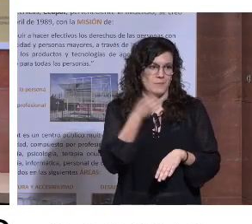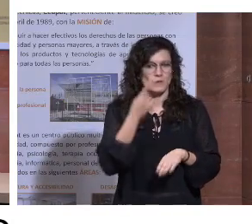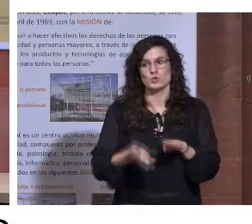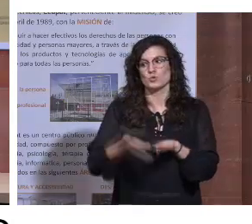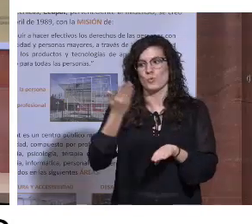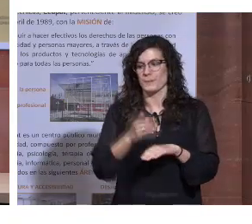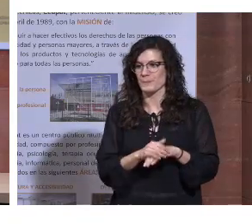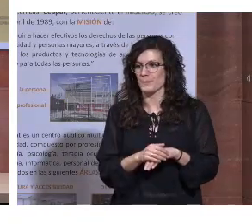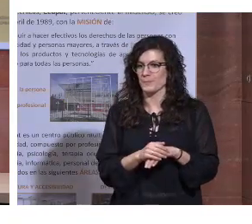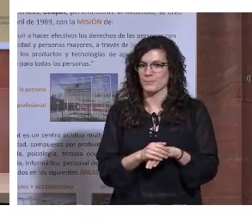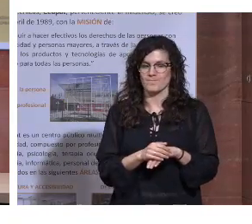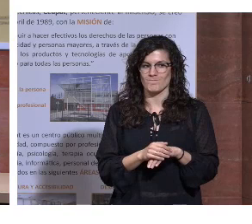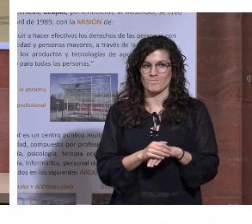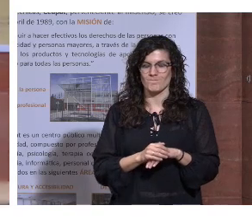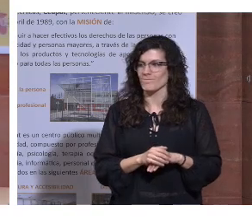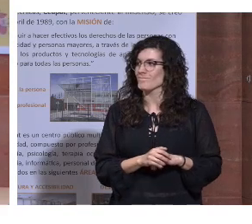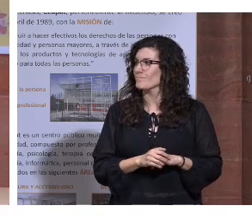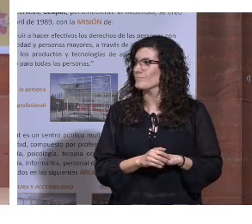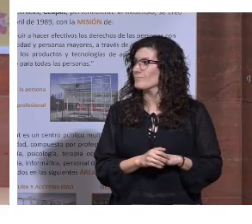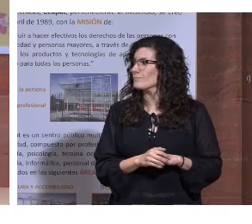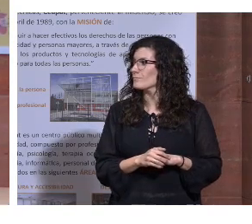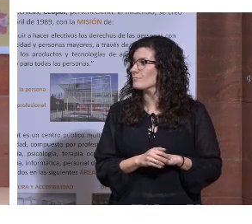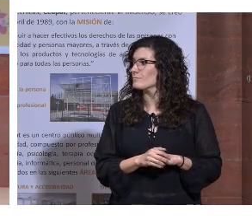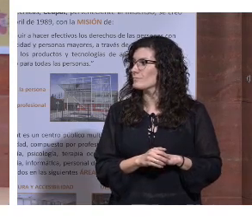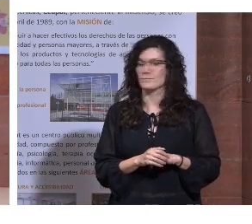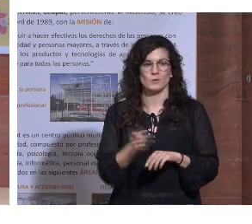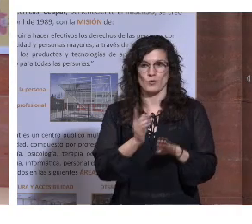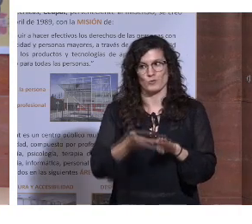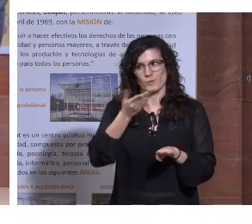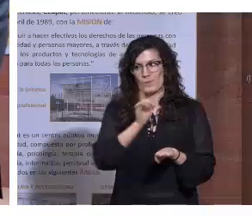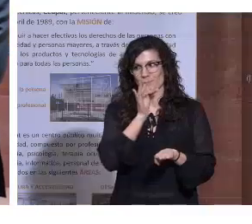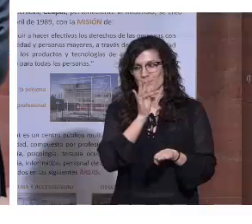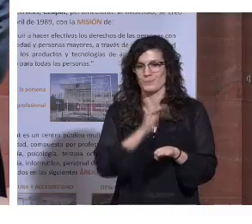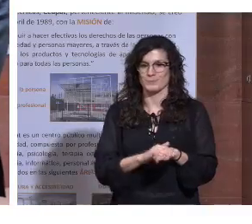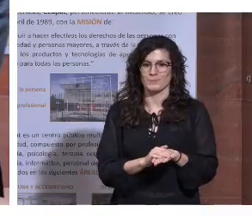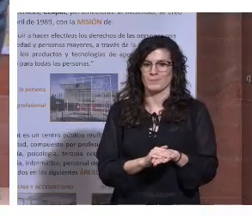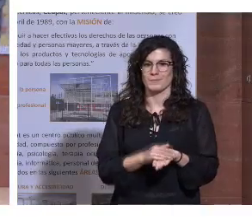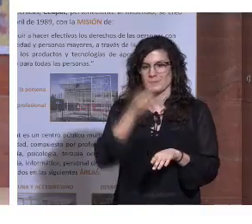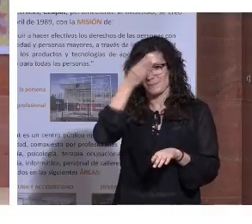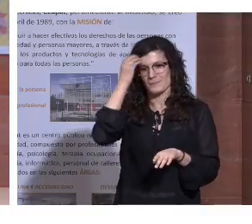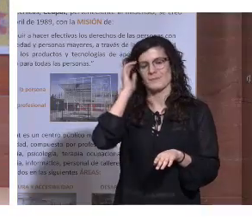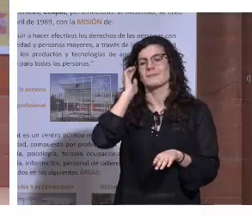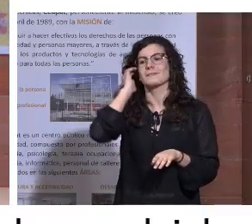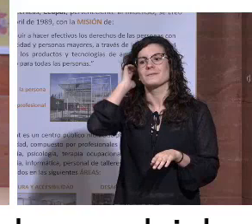Sube. Espera un momento. No, no ha subido. Es que cuesta un poco.